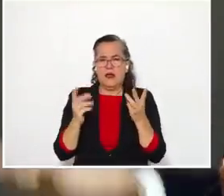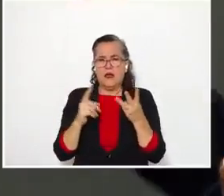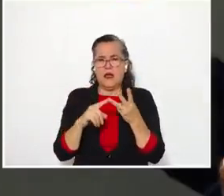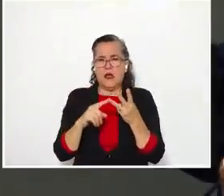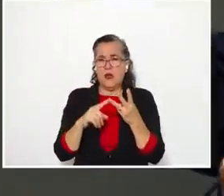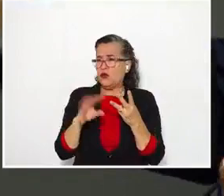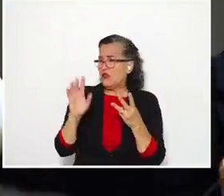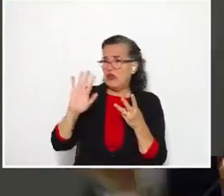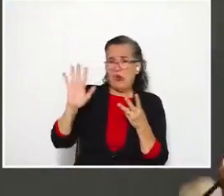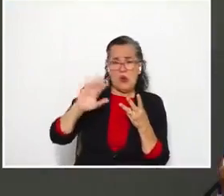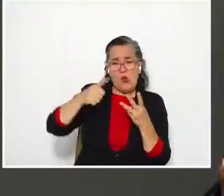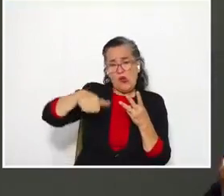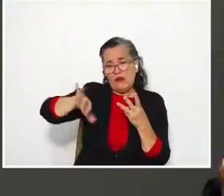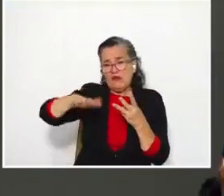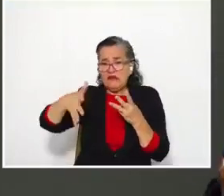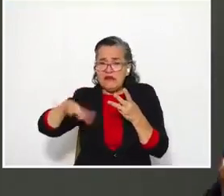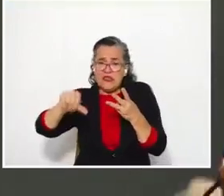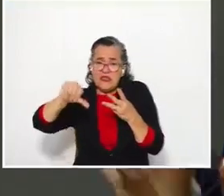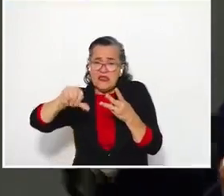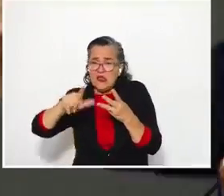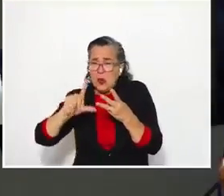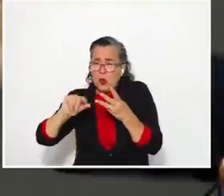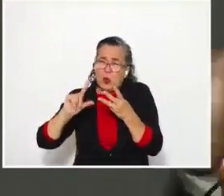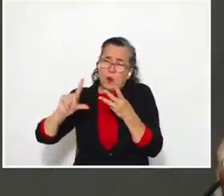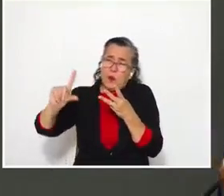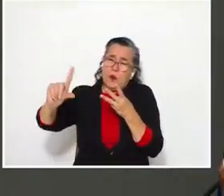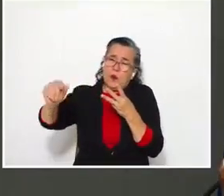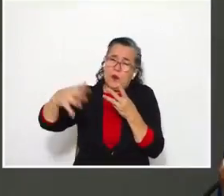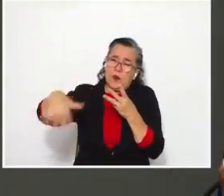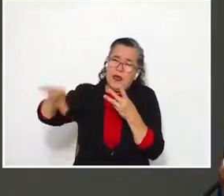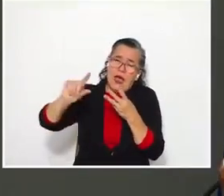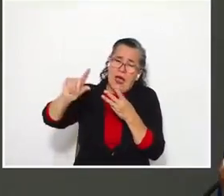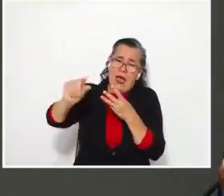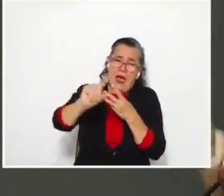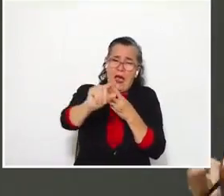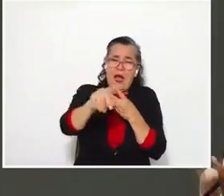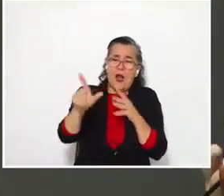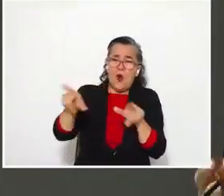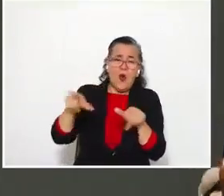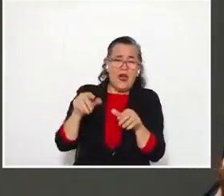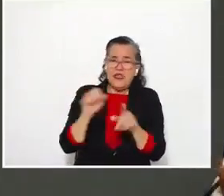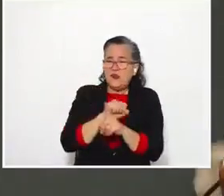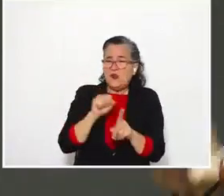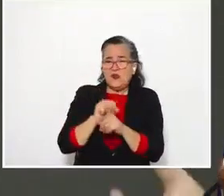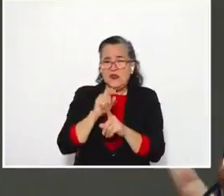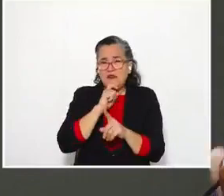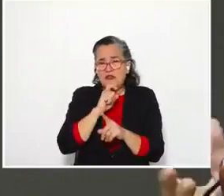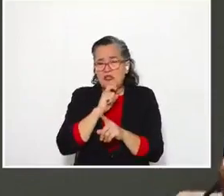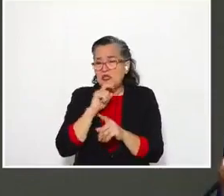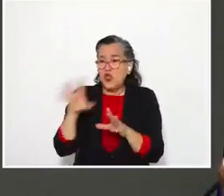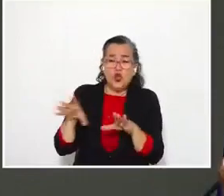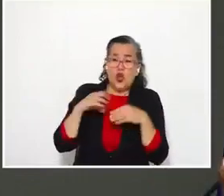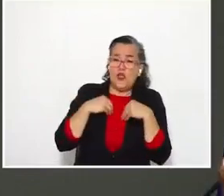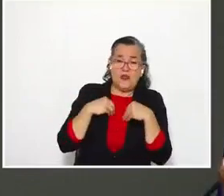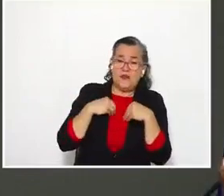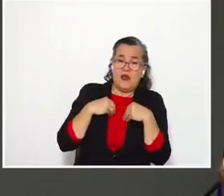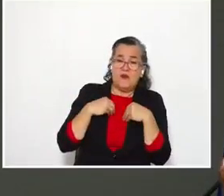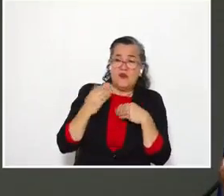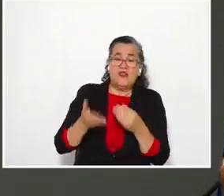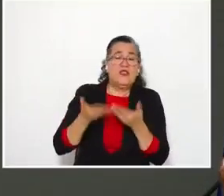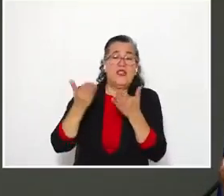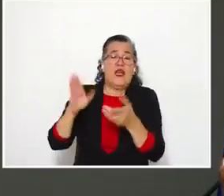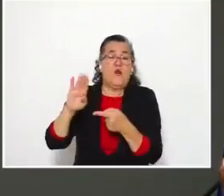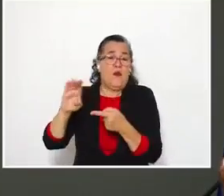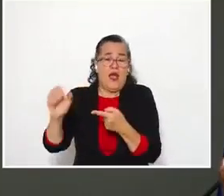salen bien, que son tal vez de las zonas más remotas o no tienen las condiciones, ni los aceptamos ni les damos beca, muchos de